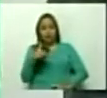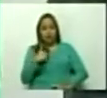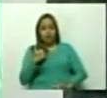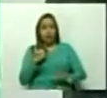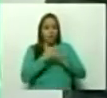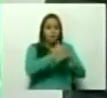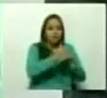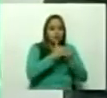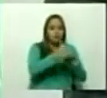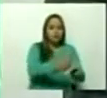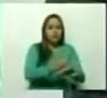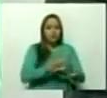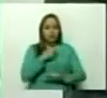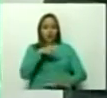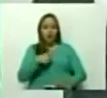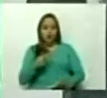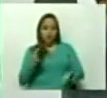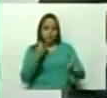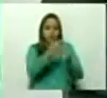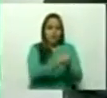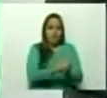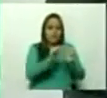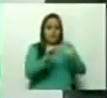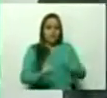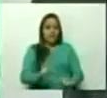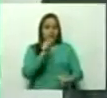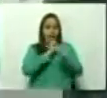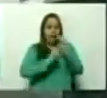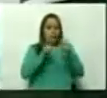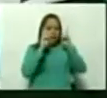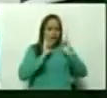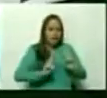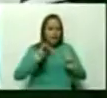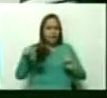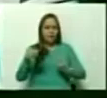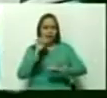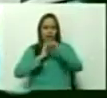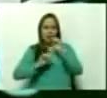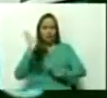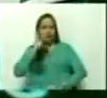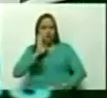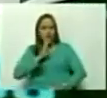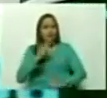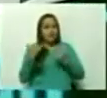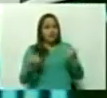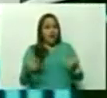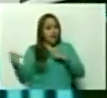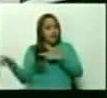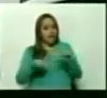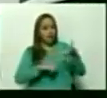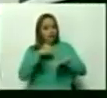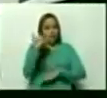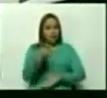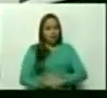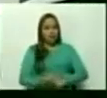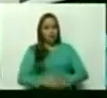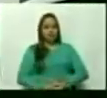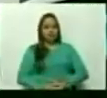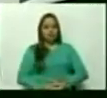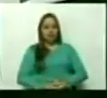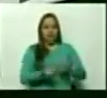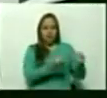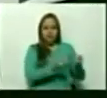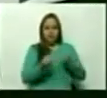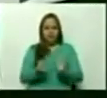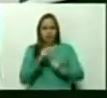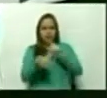invertir en el sistema de agua potable, el sistema de agua servida, ya tenemos levantado el proyecto, por ejemplo, podemos mencionar la reactivación que tenemos en los